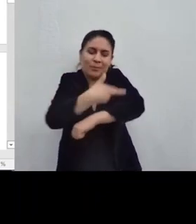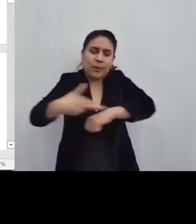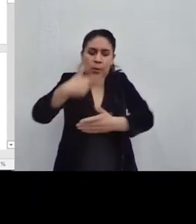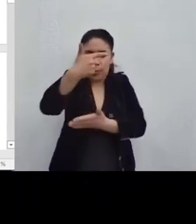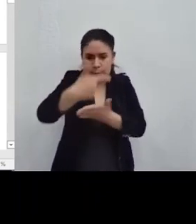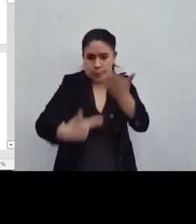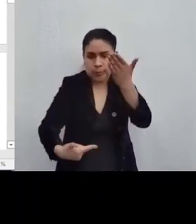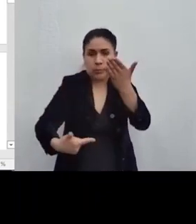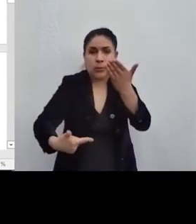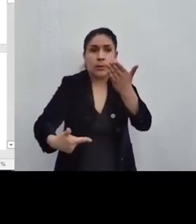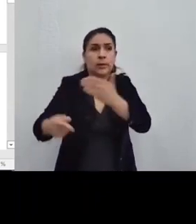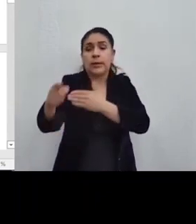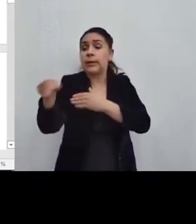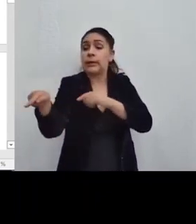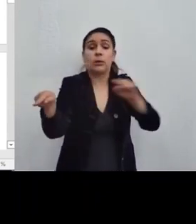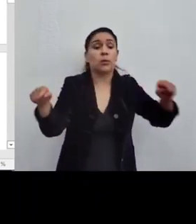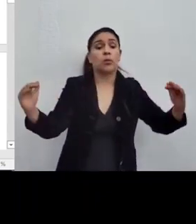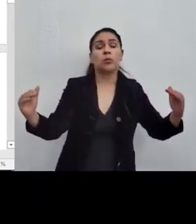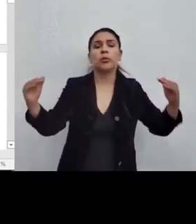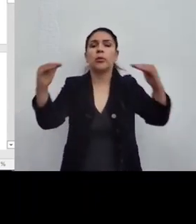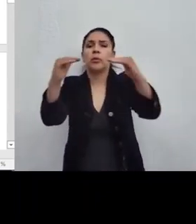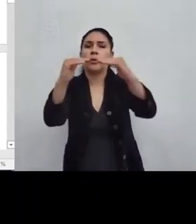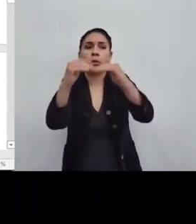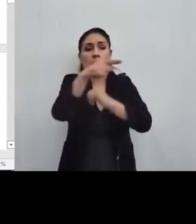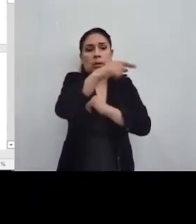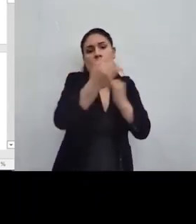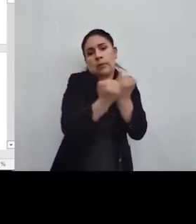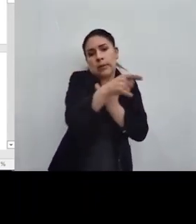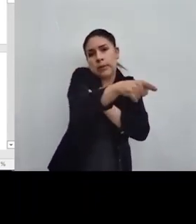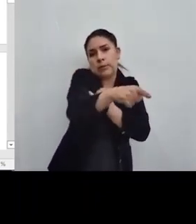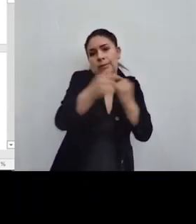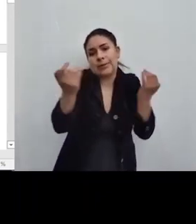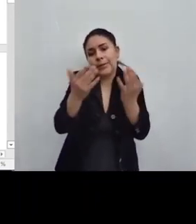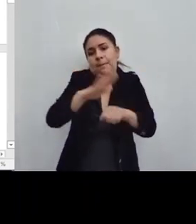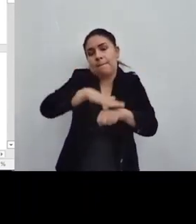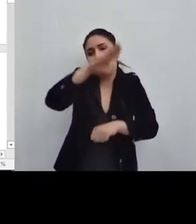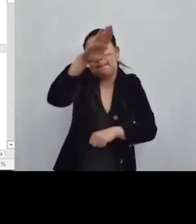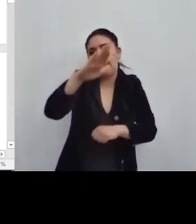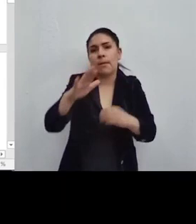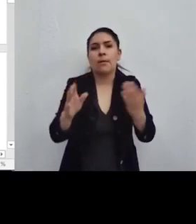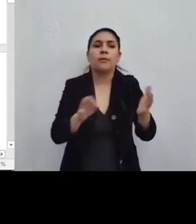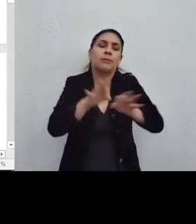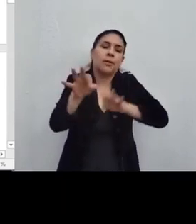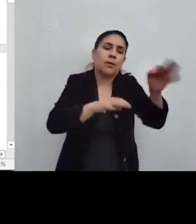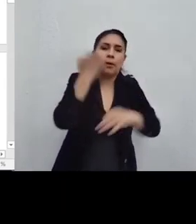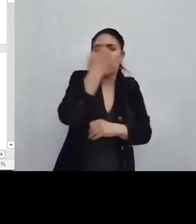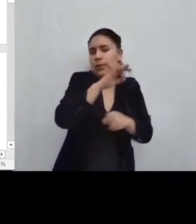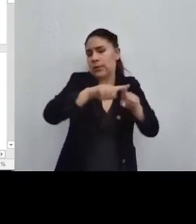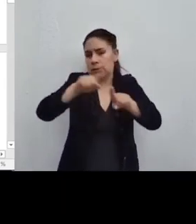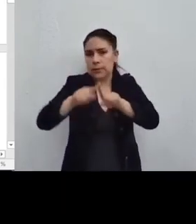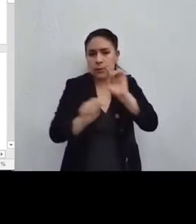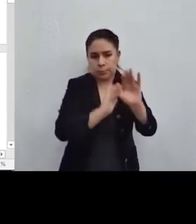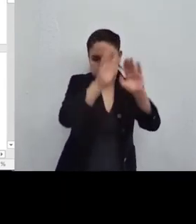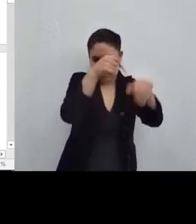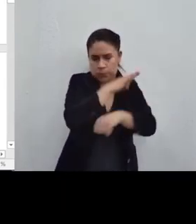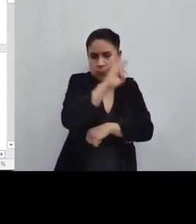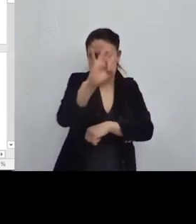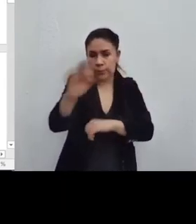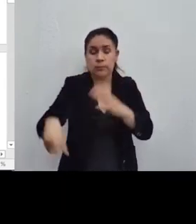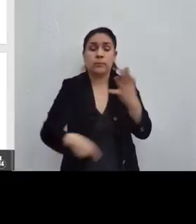y de equiparación de oportunidades para las personas en situación de discapacidad.